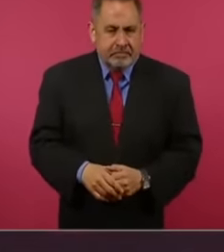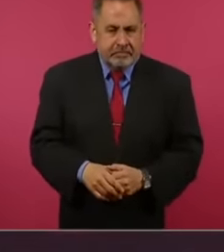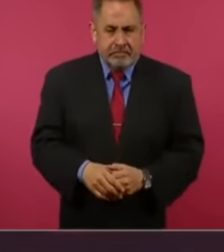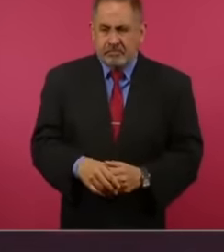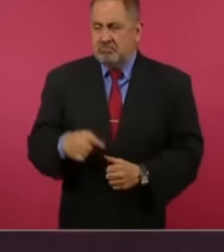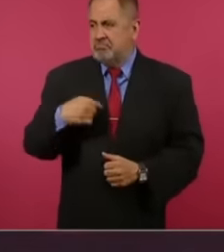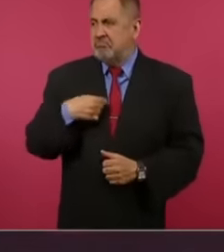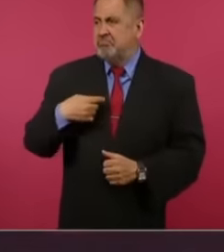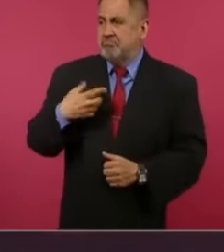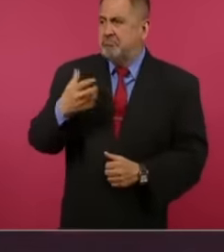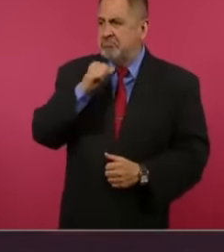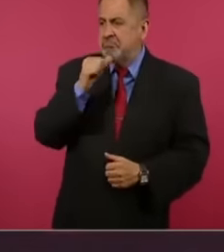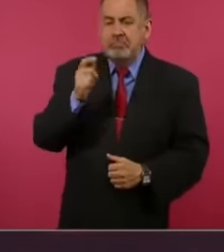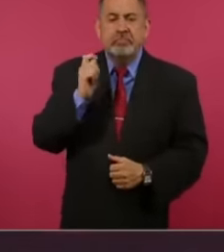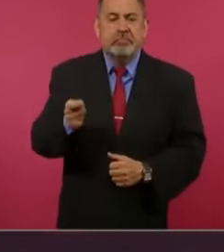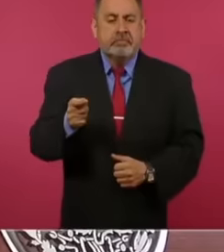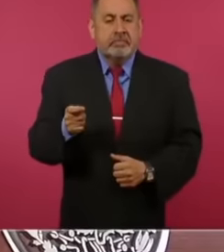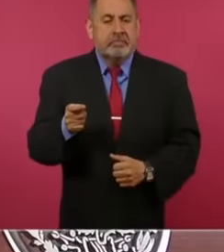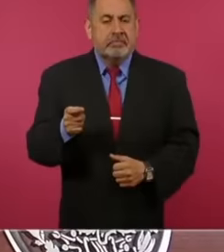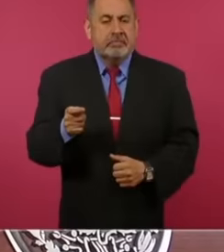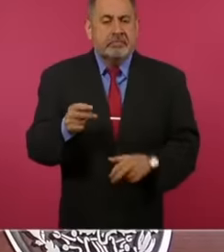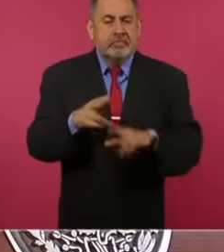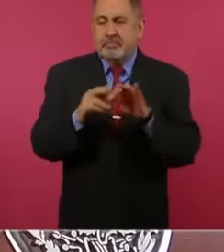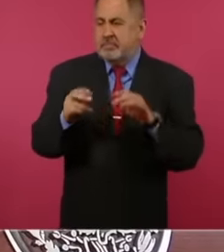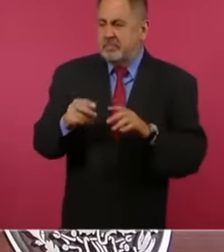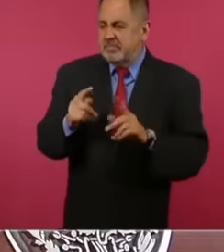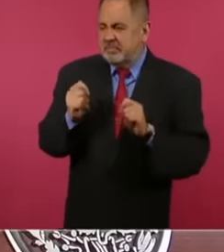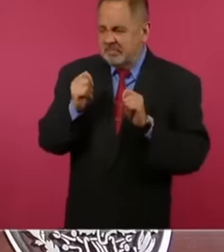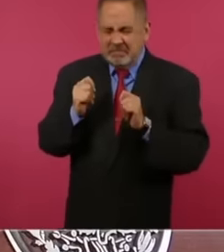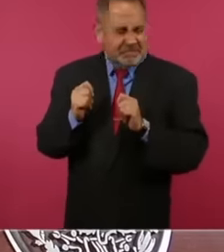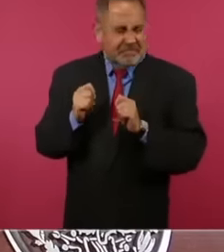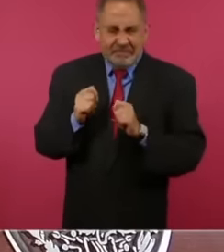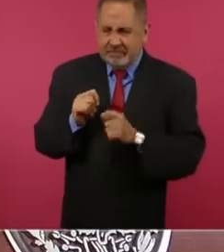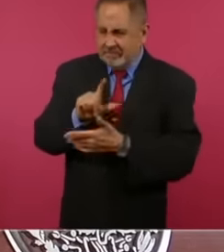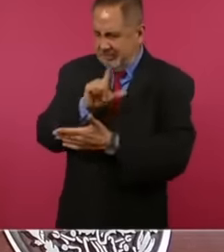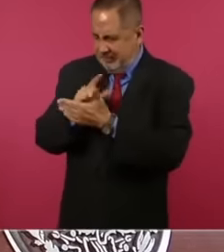Llevado a cabo ninguna arbitrariedad,